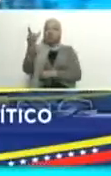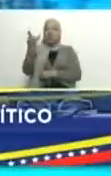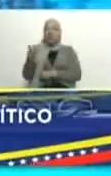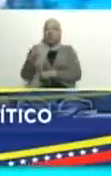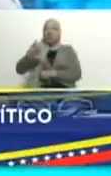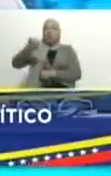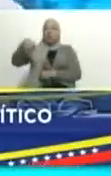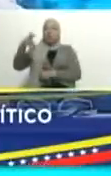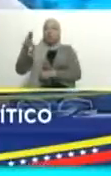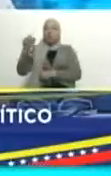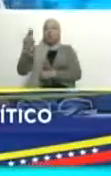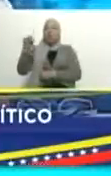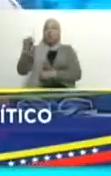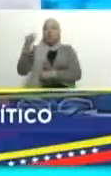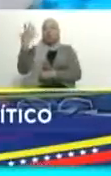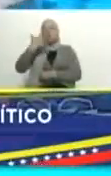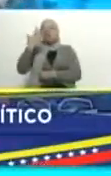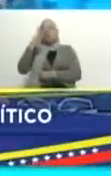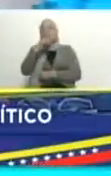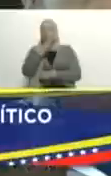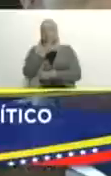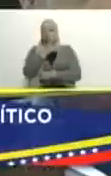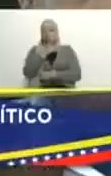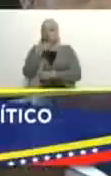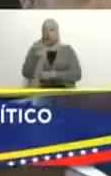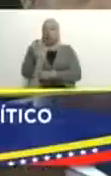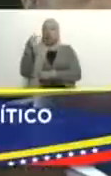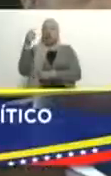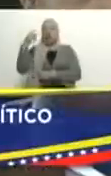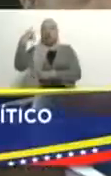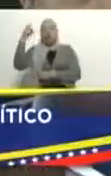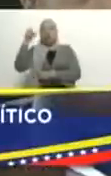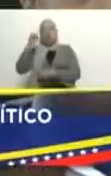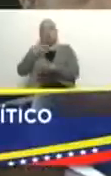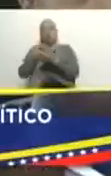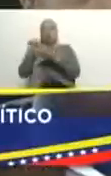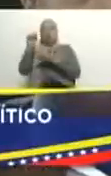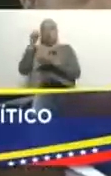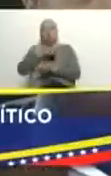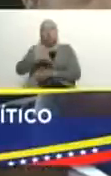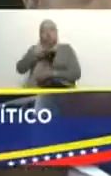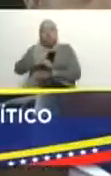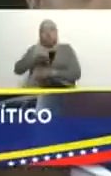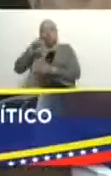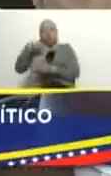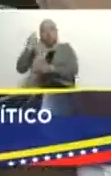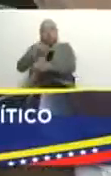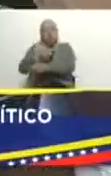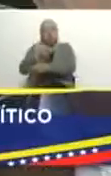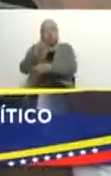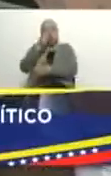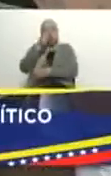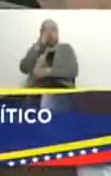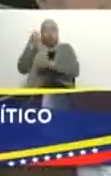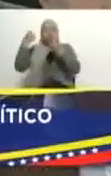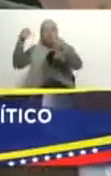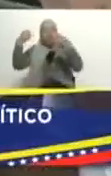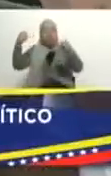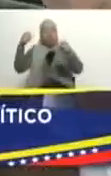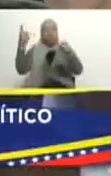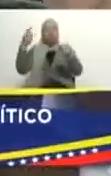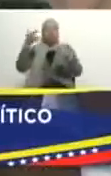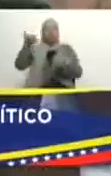mete duro a la economía, a la filosofía, a la sociología. Es buen sociólogo, buen economista, pero es hombre de la práctica también,